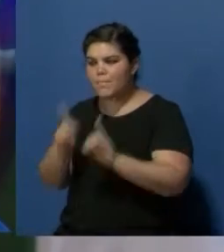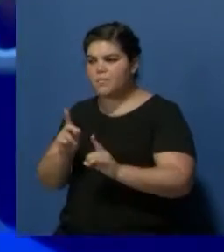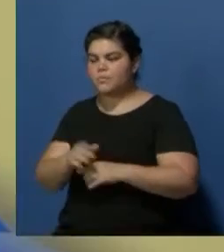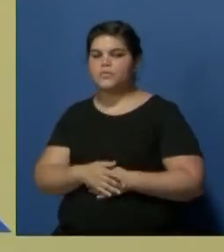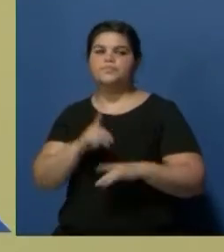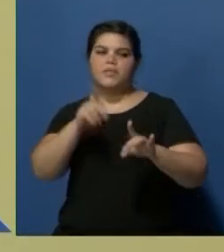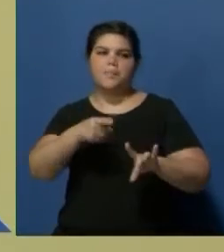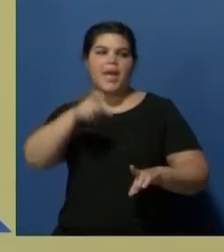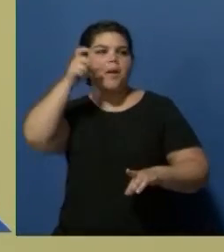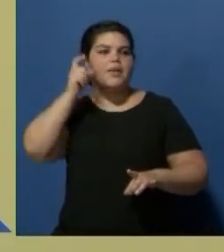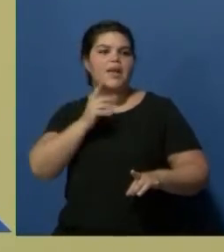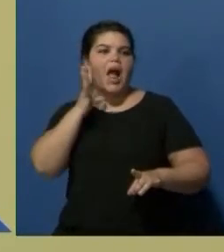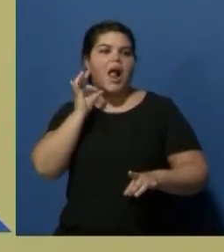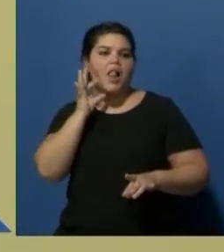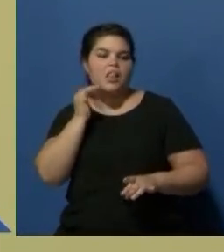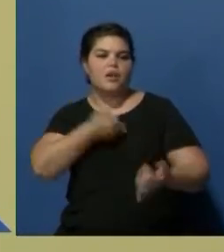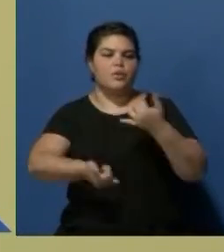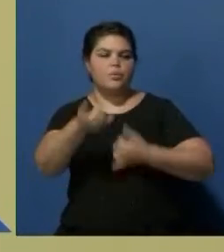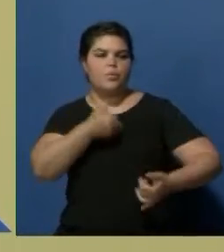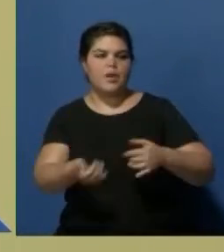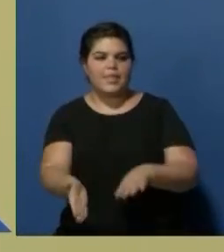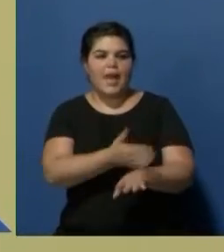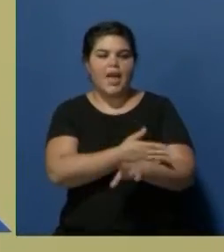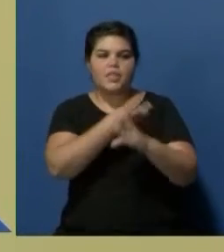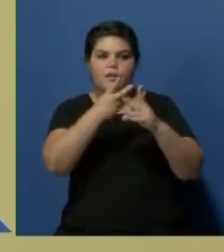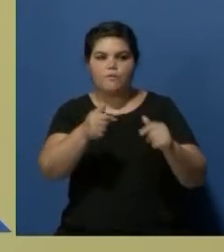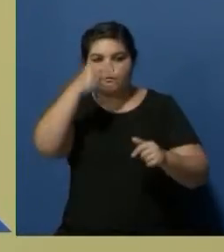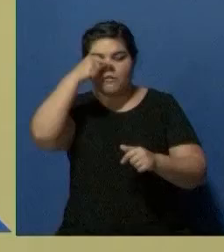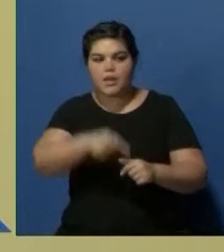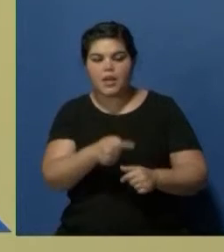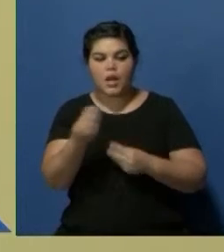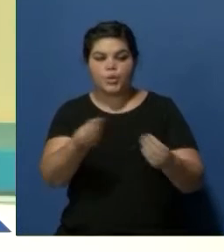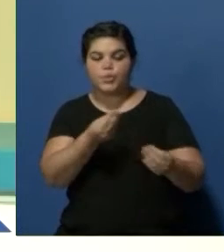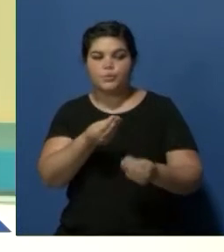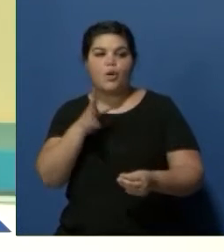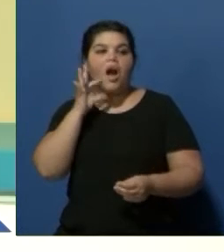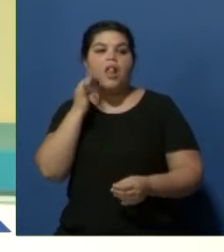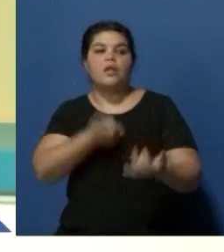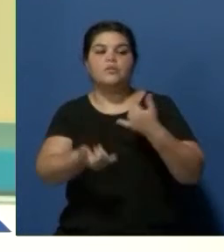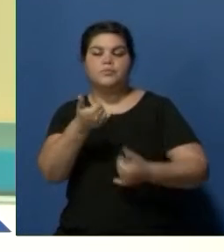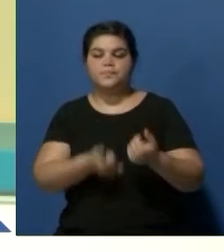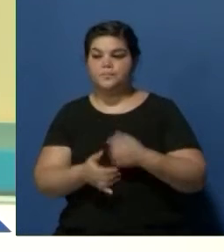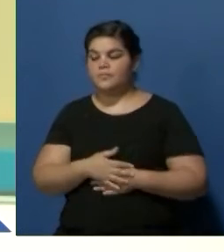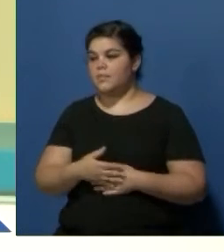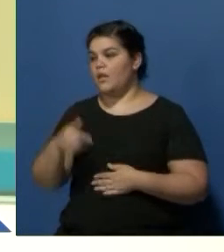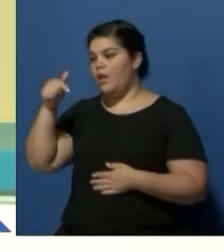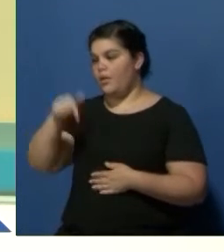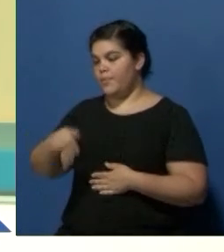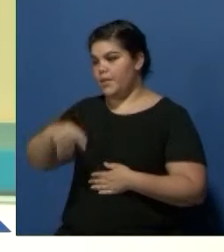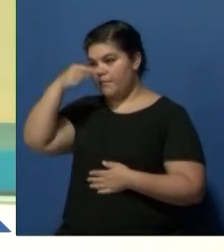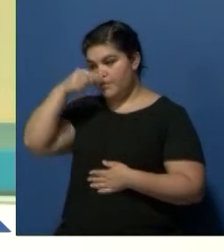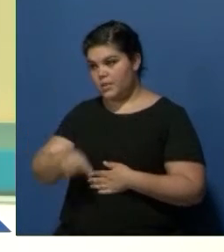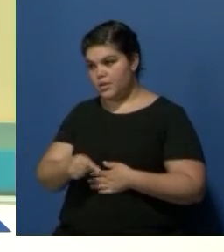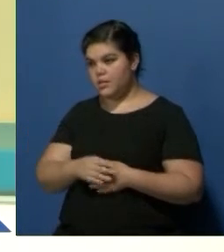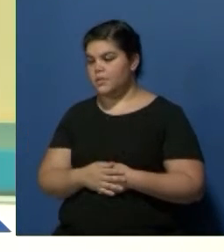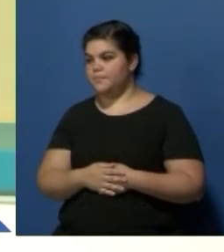alguna anécdota, algo que te acuerdes previo a la final, algo que te ha pasado. Bueno, por ahí, ahora en la final, lo que nos pasó